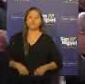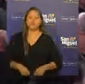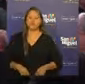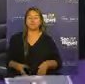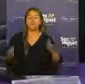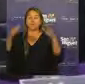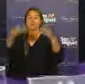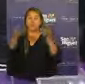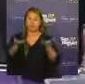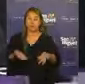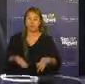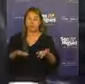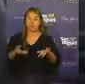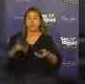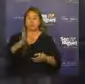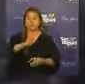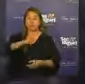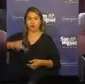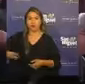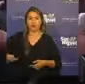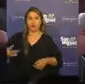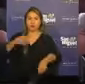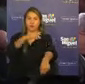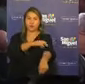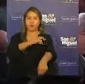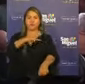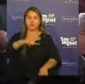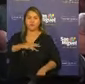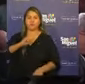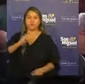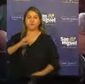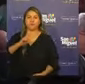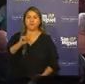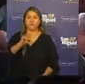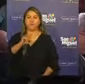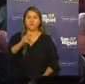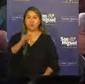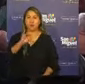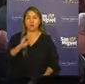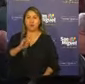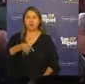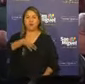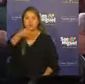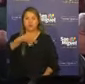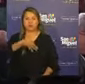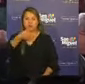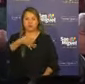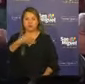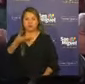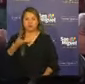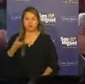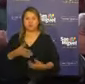A continuación, el gobernador de la región metropolitana, Claudio Rego, nos entregará unas palabras.